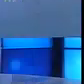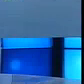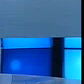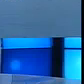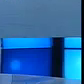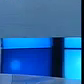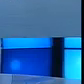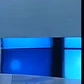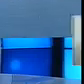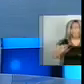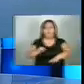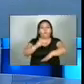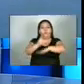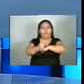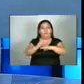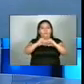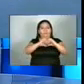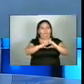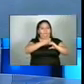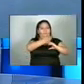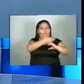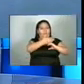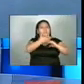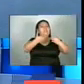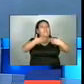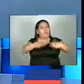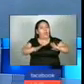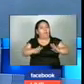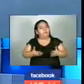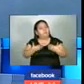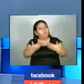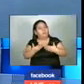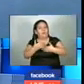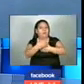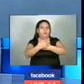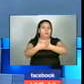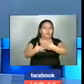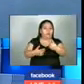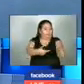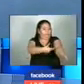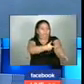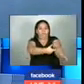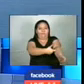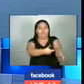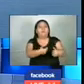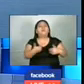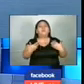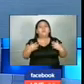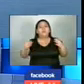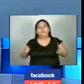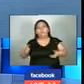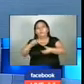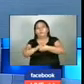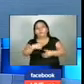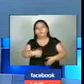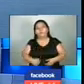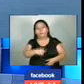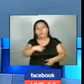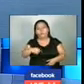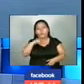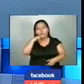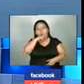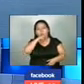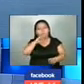La Fundación Teletón realizó la primera jornada de donación de sangre en conjunto con la Cruz Roja salvadoreña para continuar